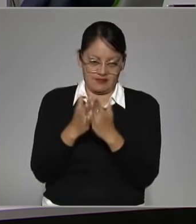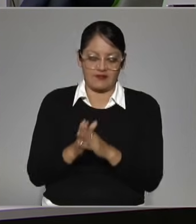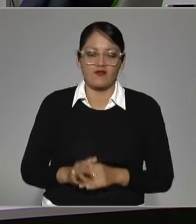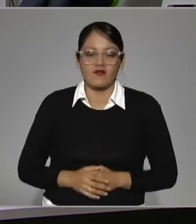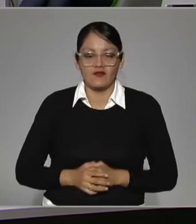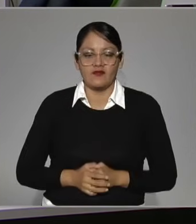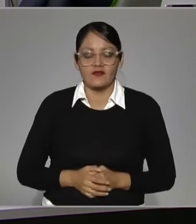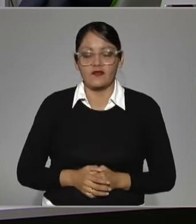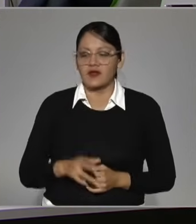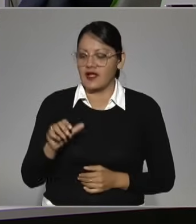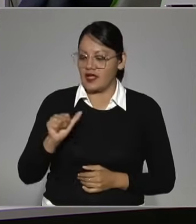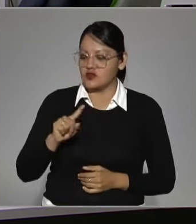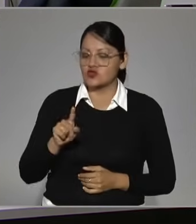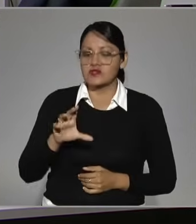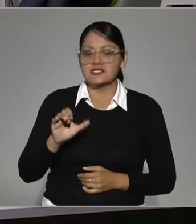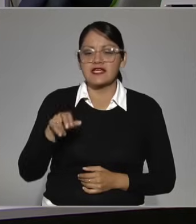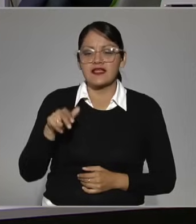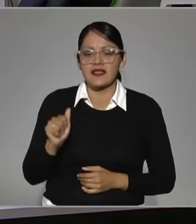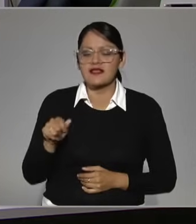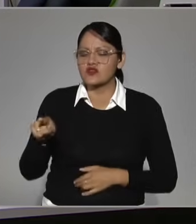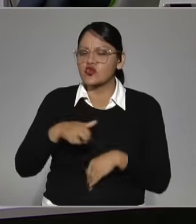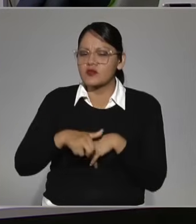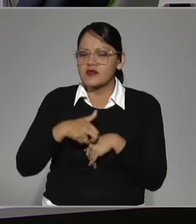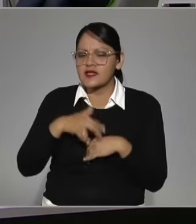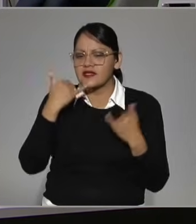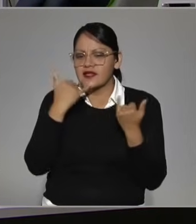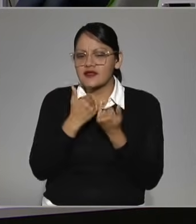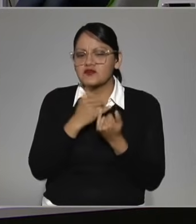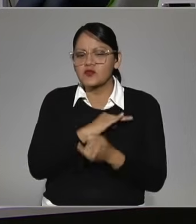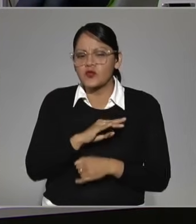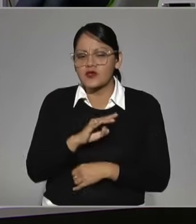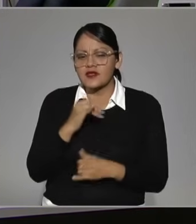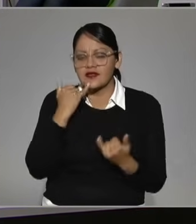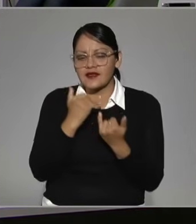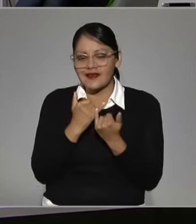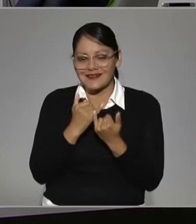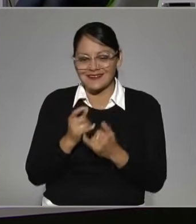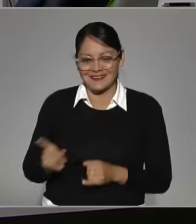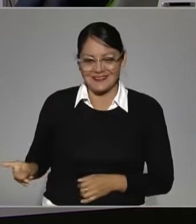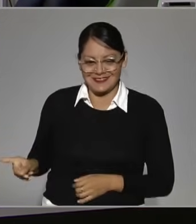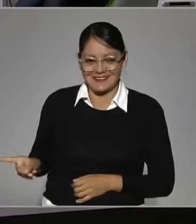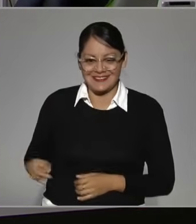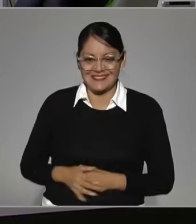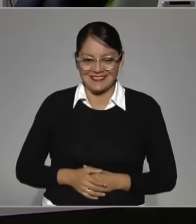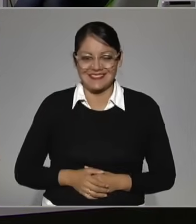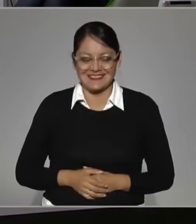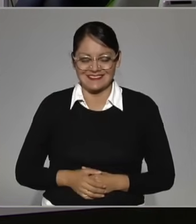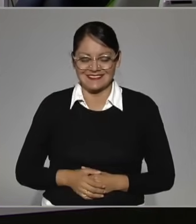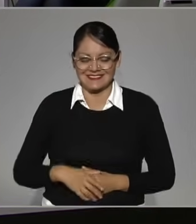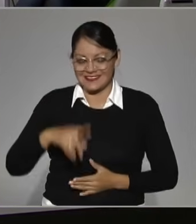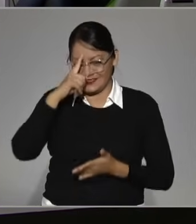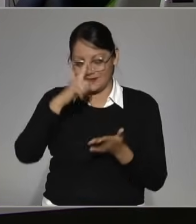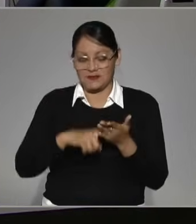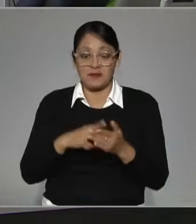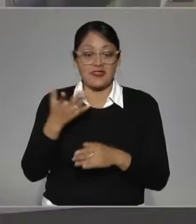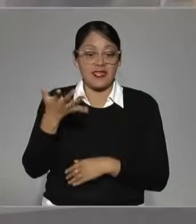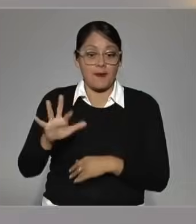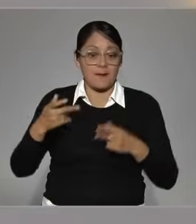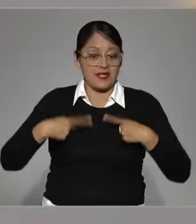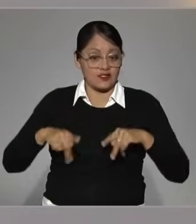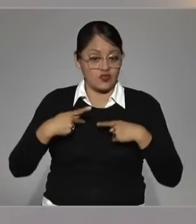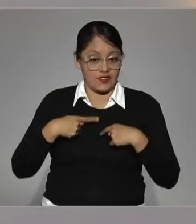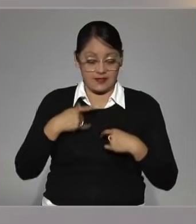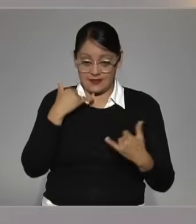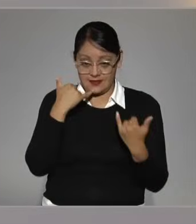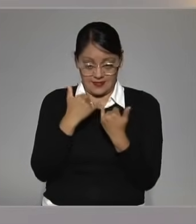libro. Azucena, ¿cuál es el número telefónico donde se pueden comunicar? ¿Nos podemos comunicar? Claro que sí. Las primeras 10 personas que